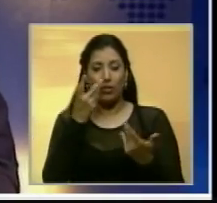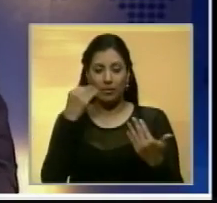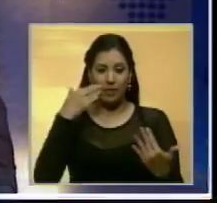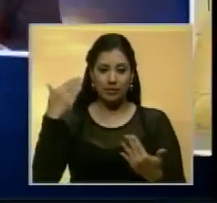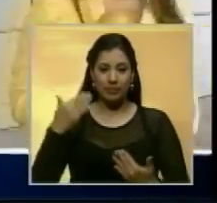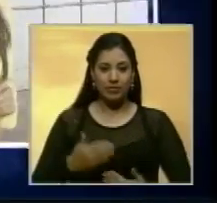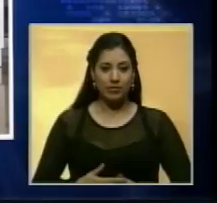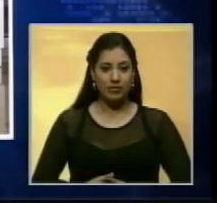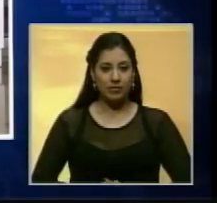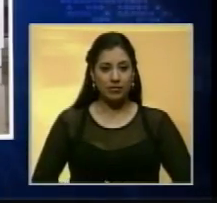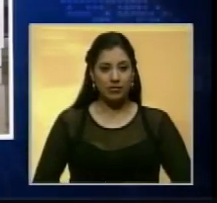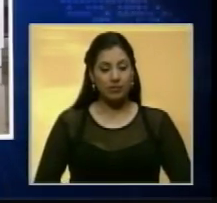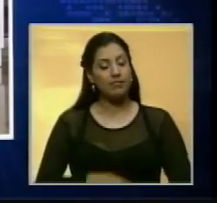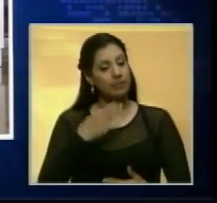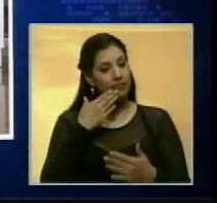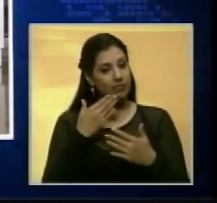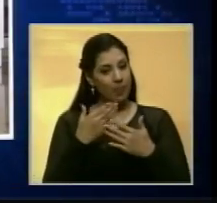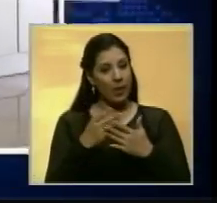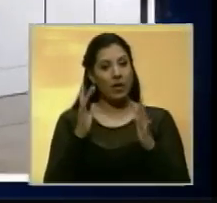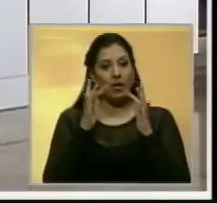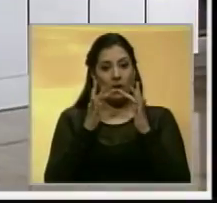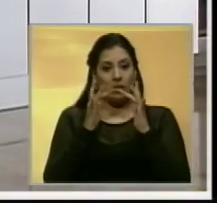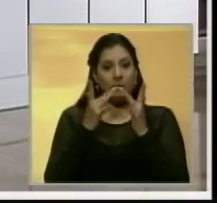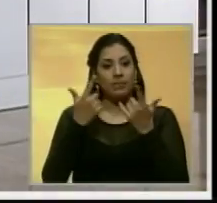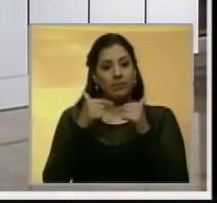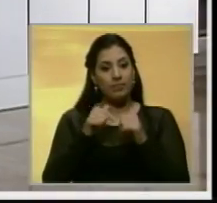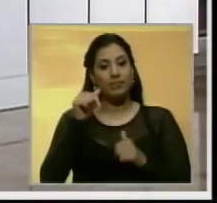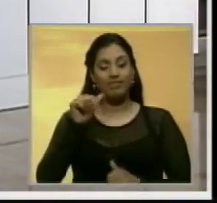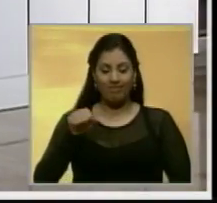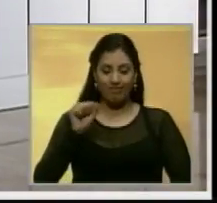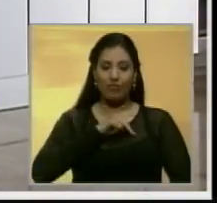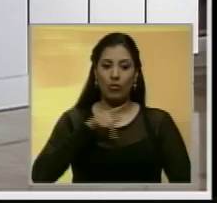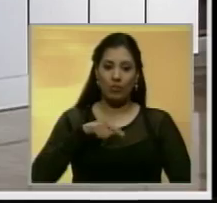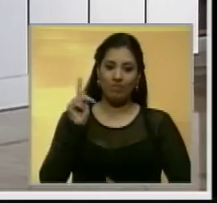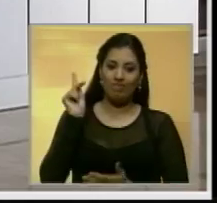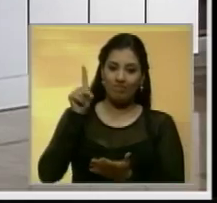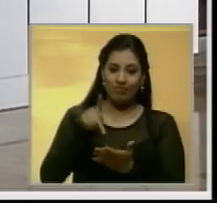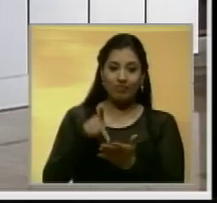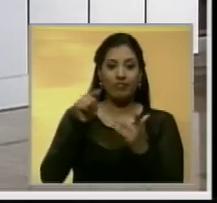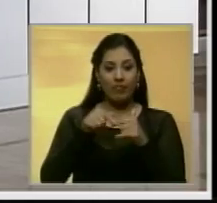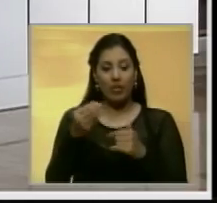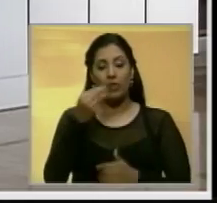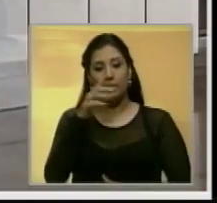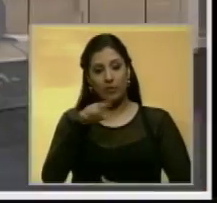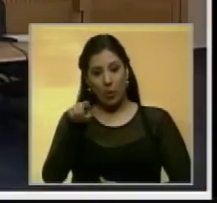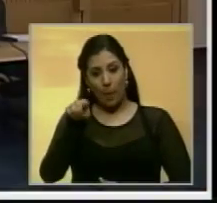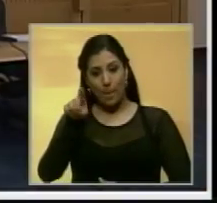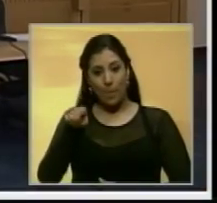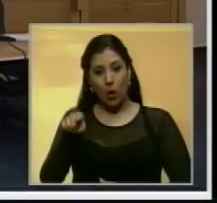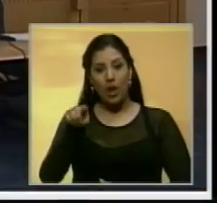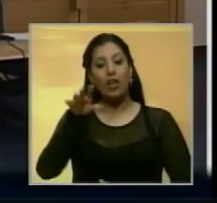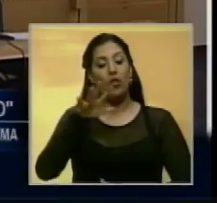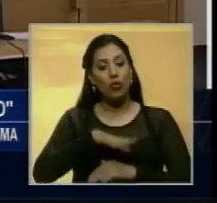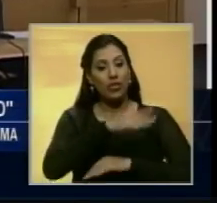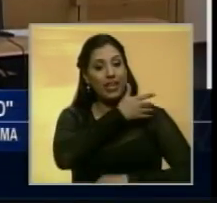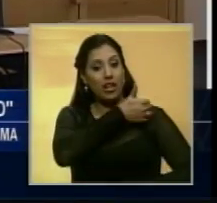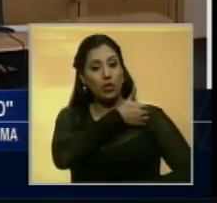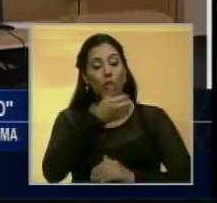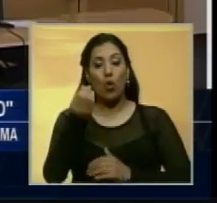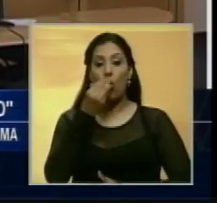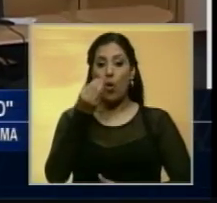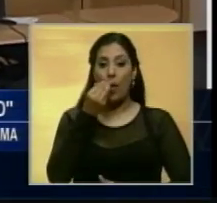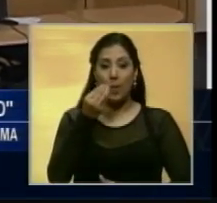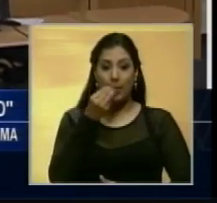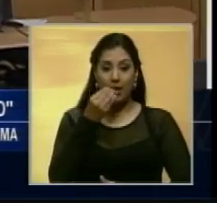información. Adelante. Gracias por el pase desde los estudios. En efecto, nos encontramos en la sede de Alimentos Polar, en donde el director de alimentación,